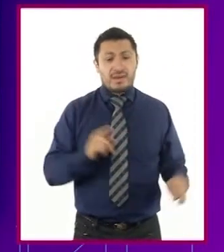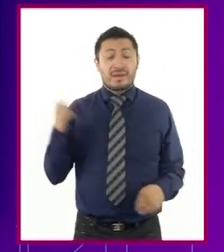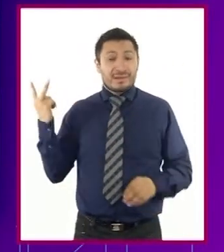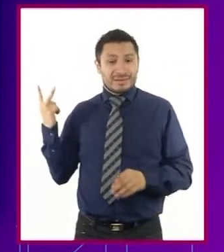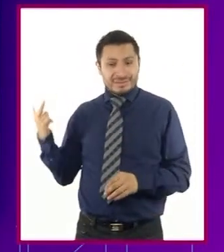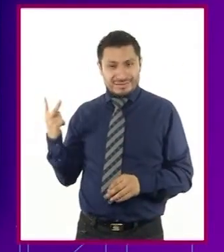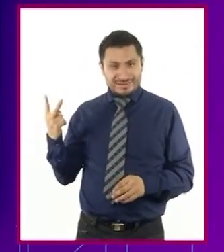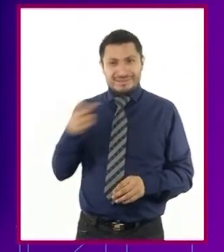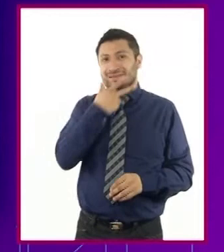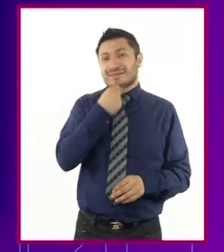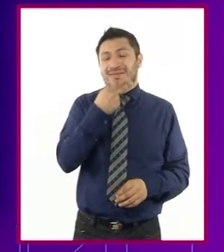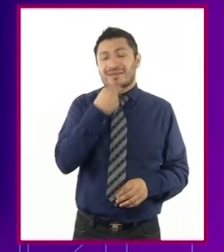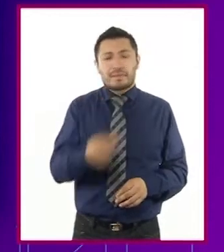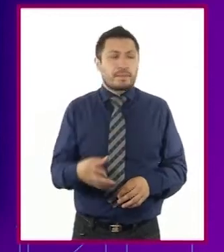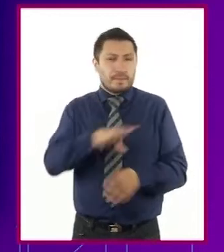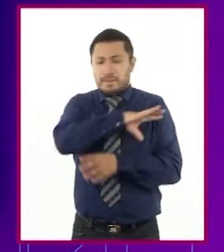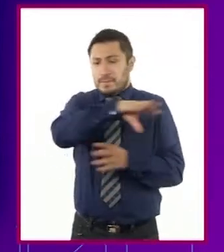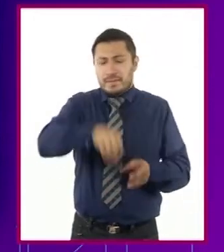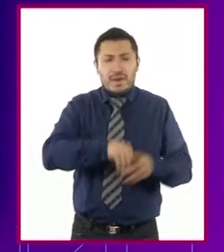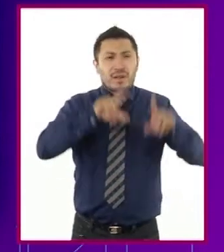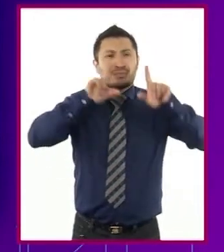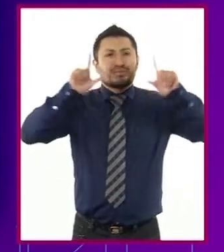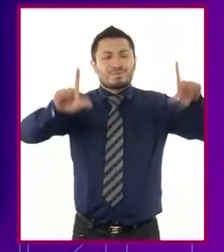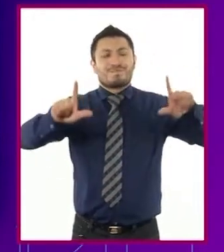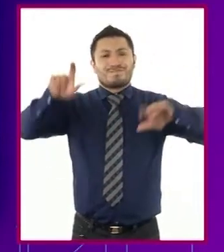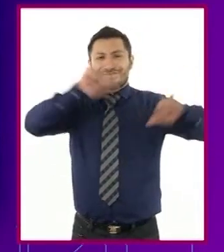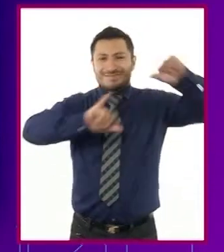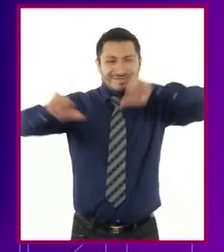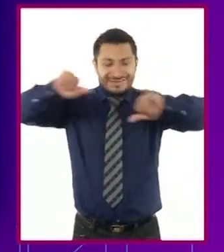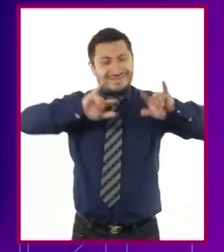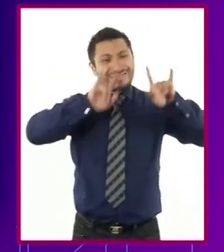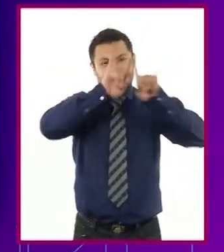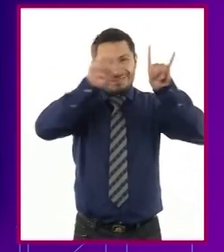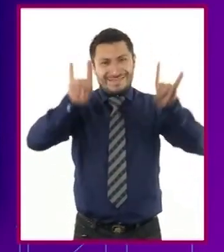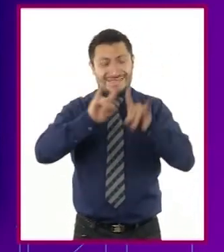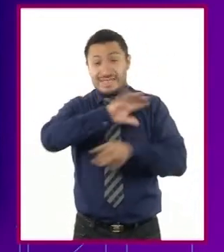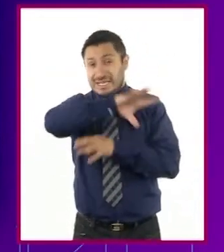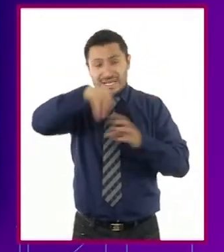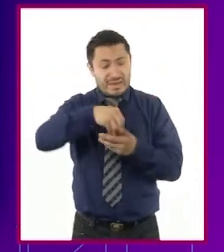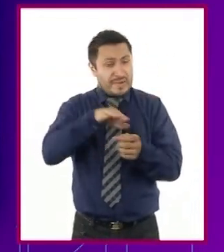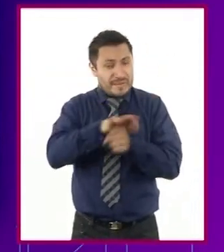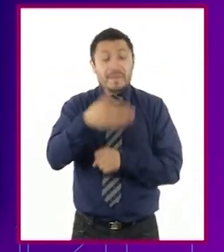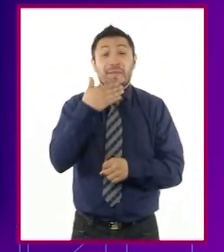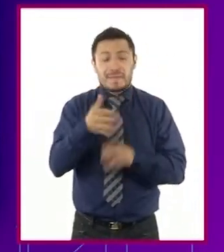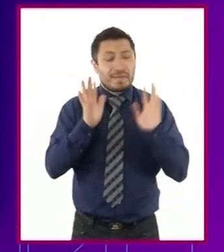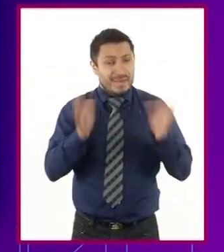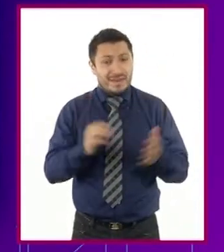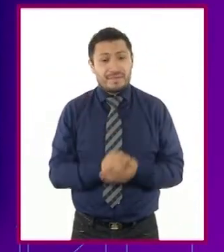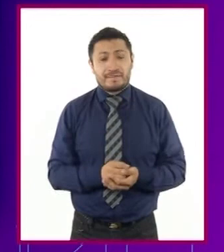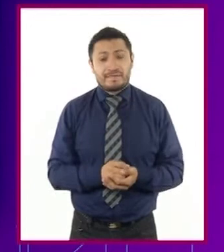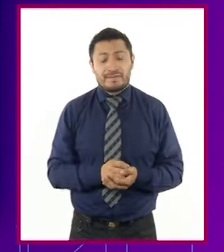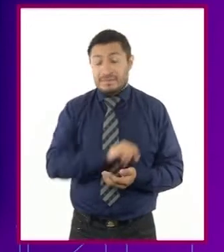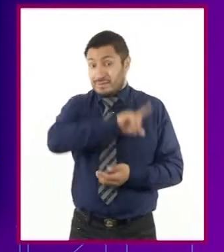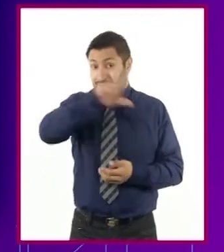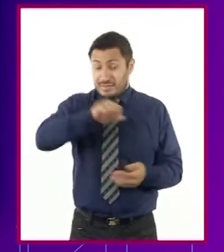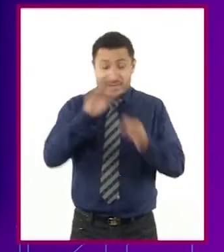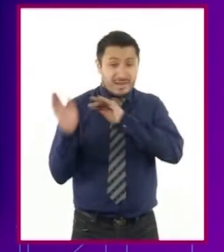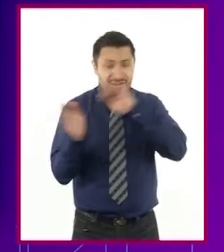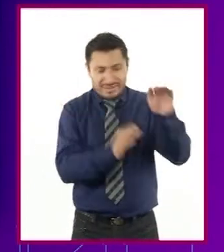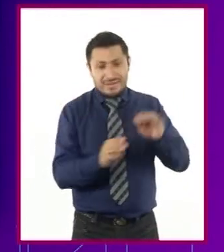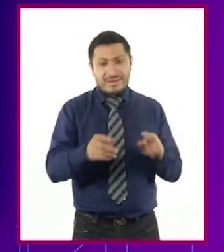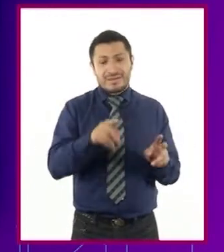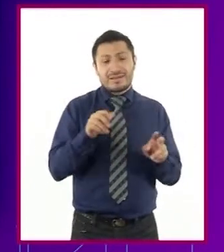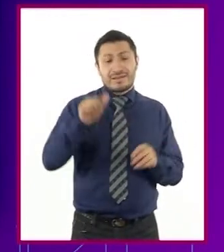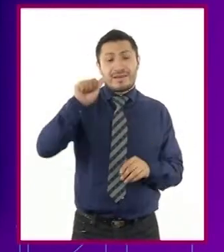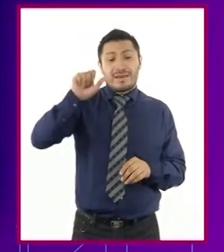y Julius Lothar completaron la tabla periódica de los elementos. Los avances tecnológicos en la astronomía permitieron